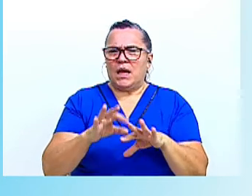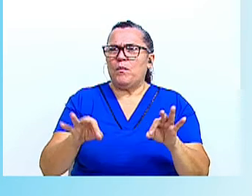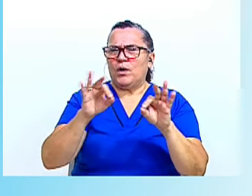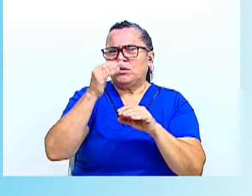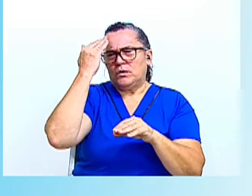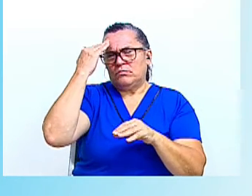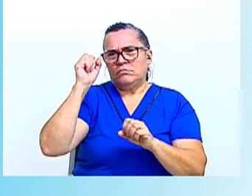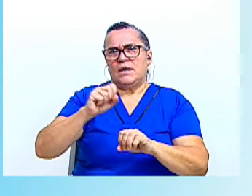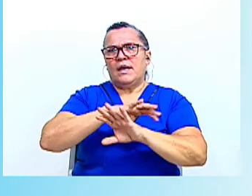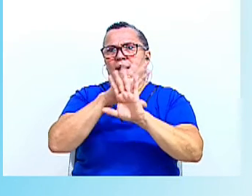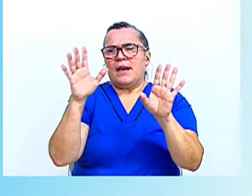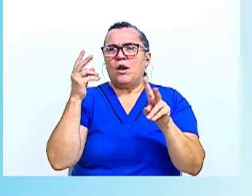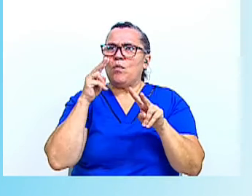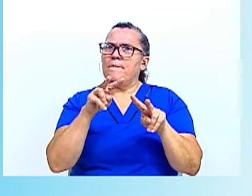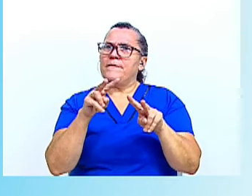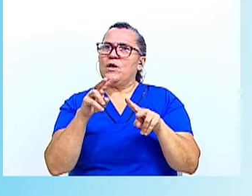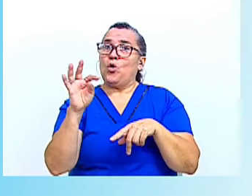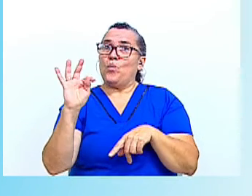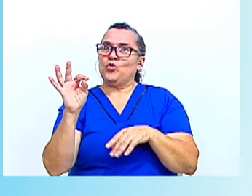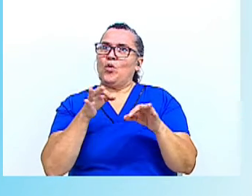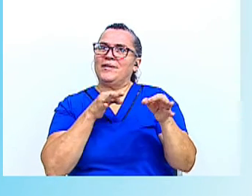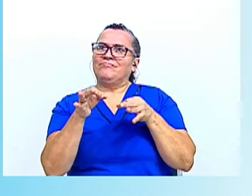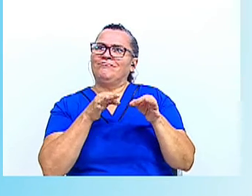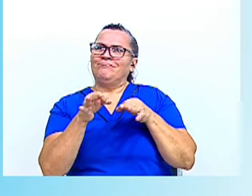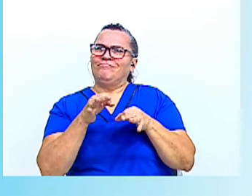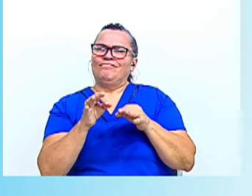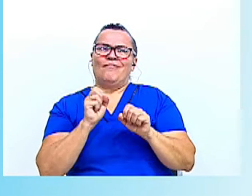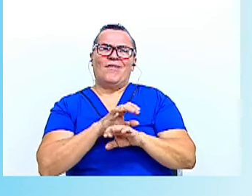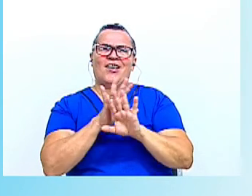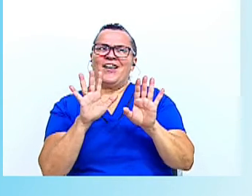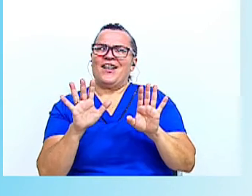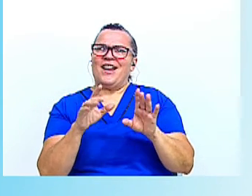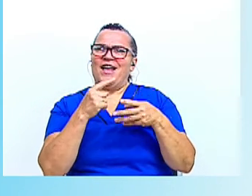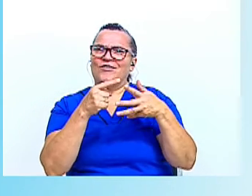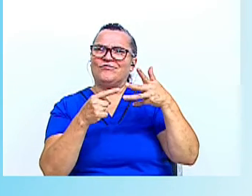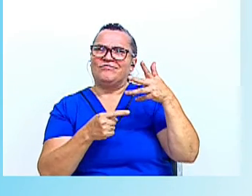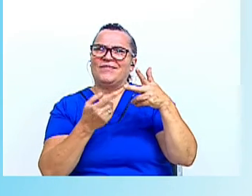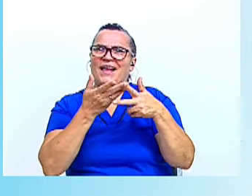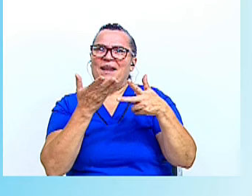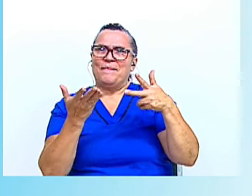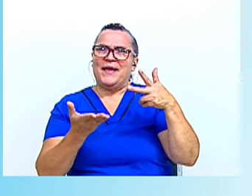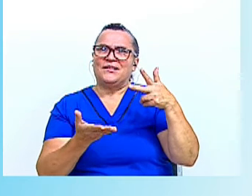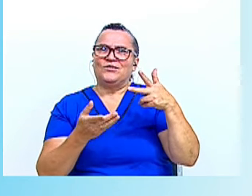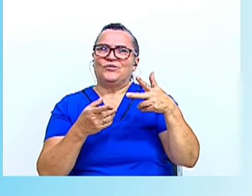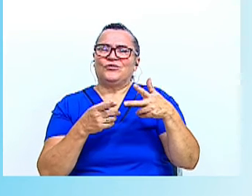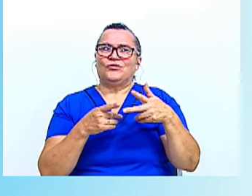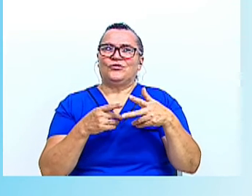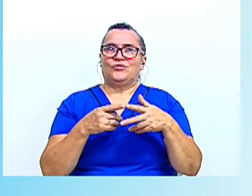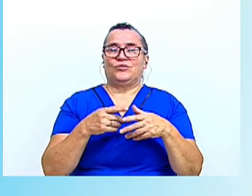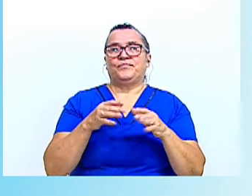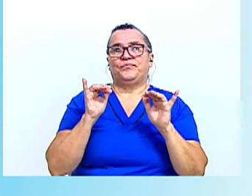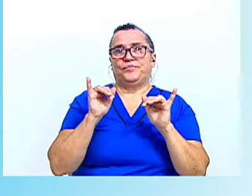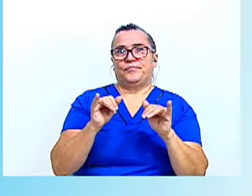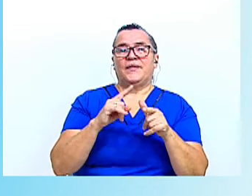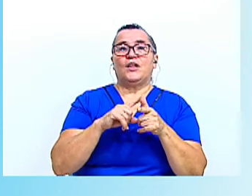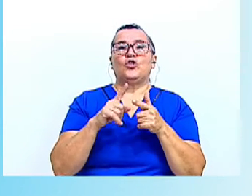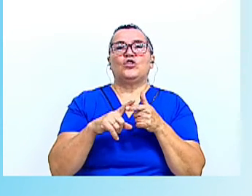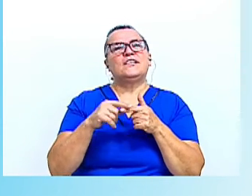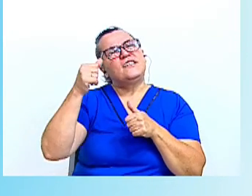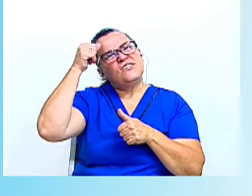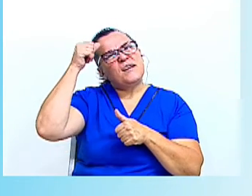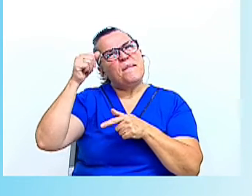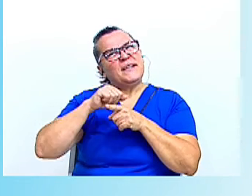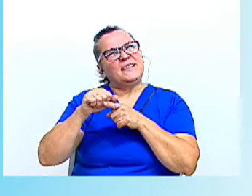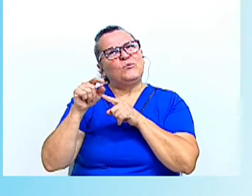en claro. Vieron cómo Tomás explicó muy bien cada uno de estos elementos en su pozo. Bien, entonces repasemos